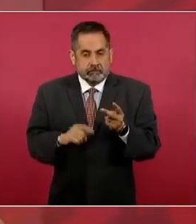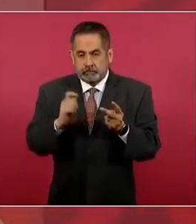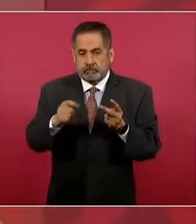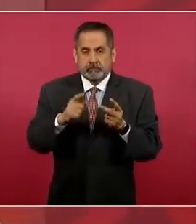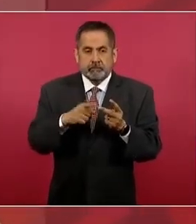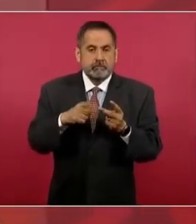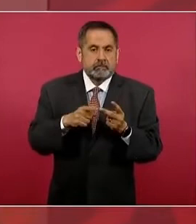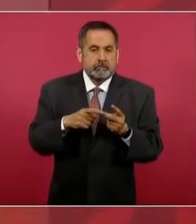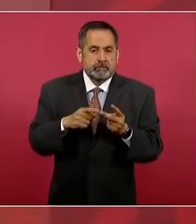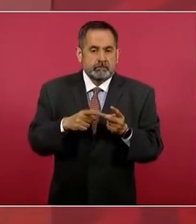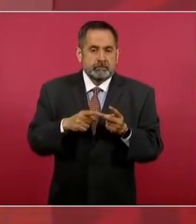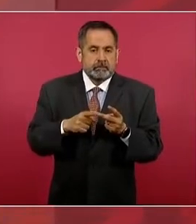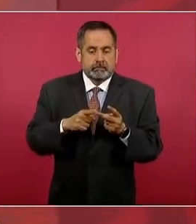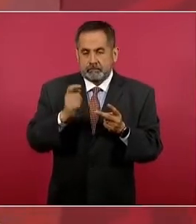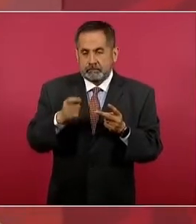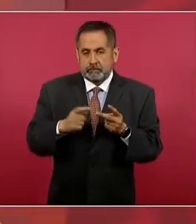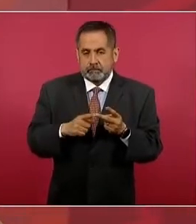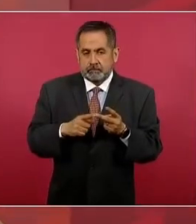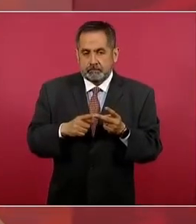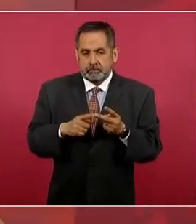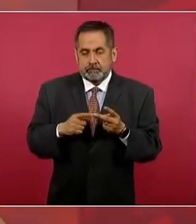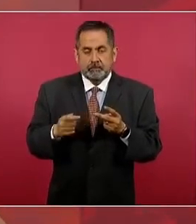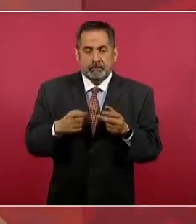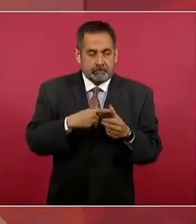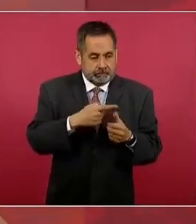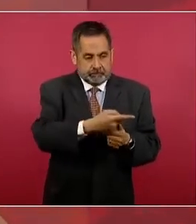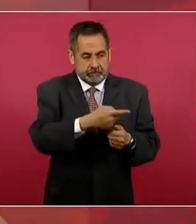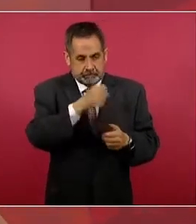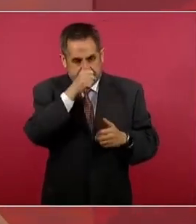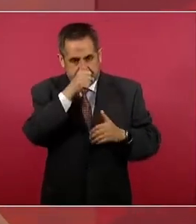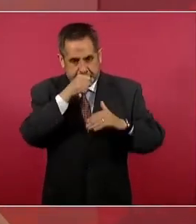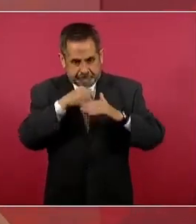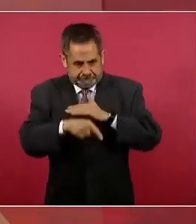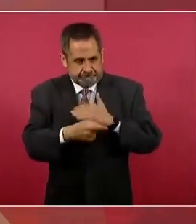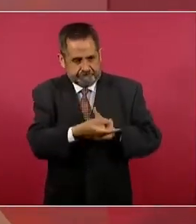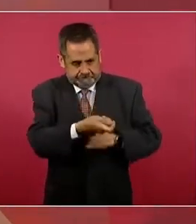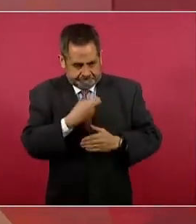es de que informe